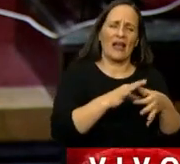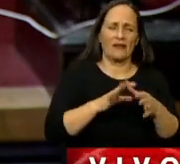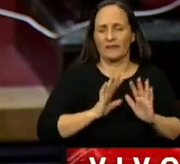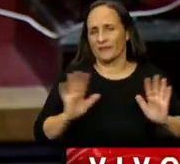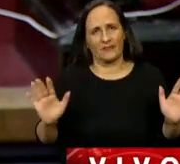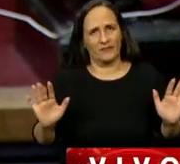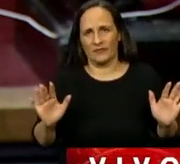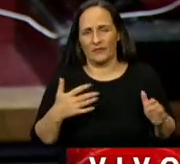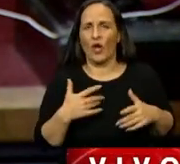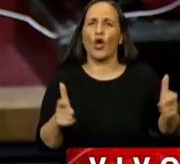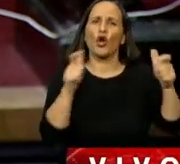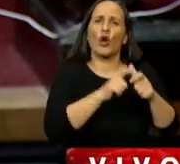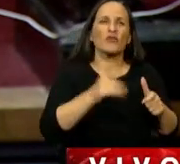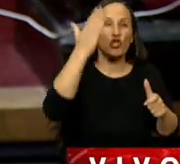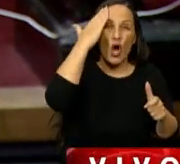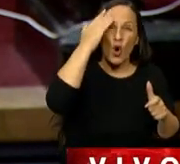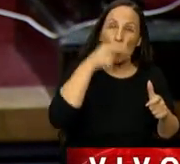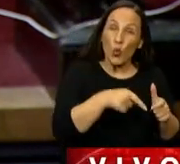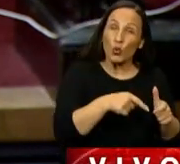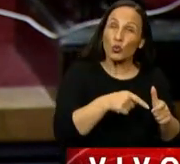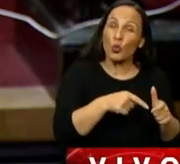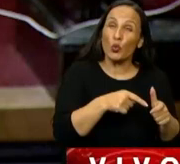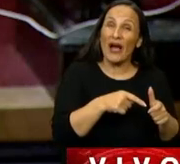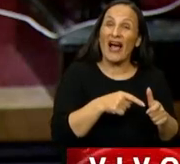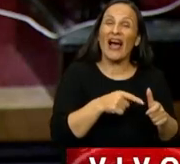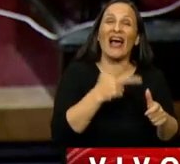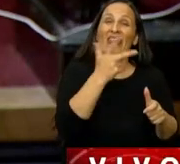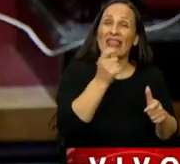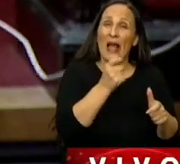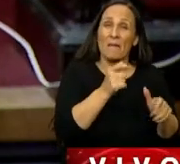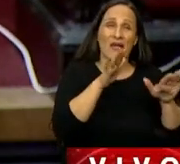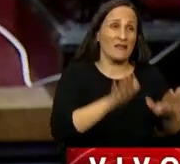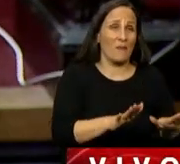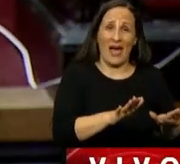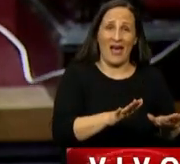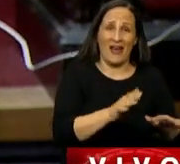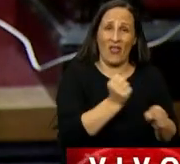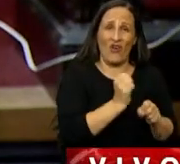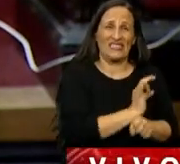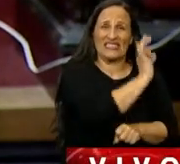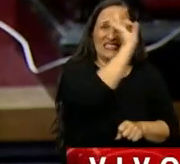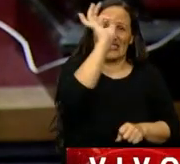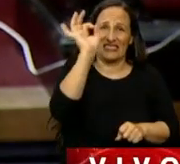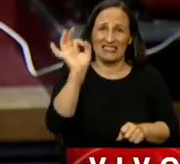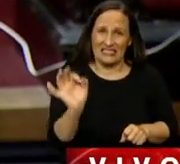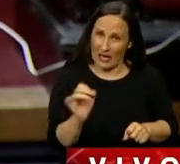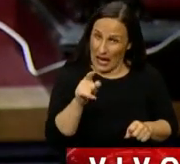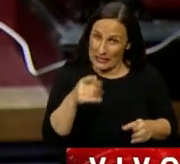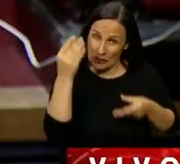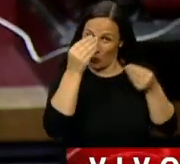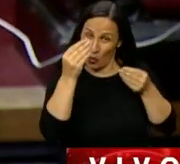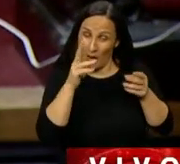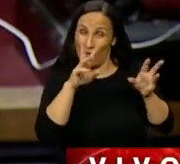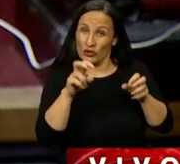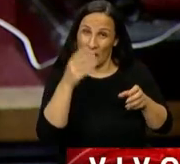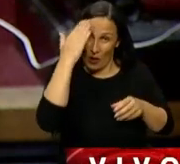La Comisión de Cultura, señora Presidenta, estuvo parado 3 meses 3 meses sin trabajar. Esa es la preocupación que tienen